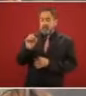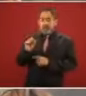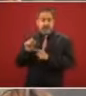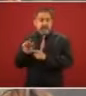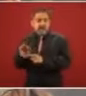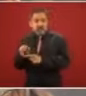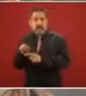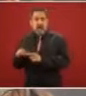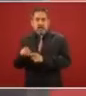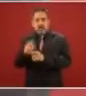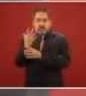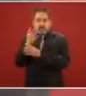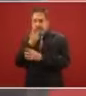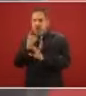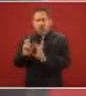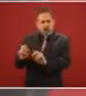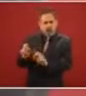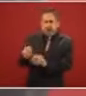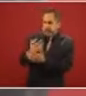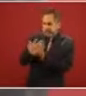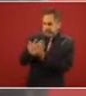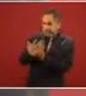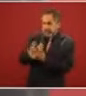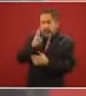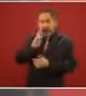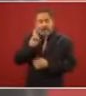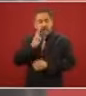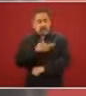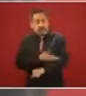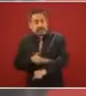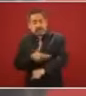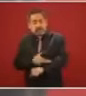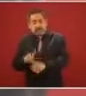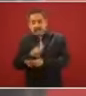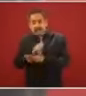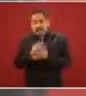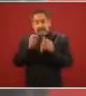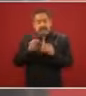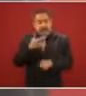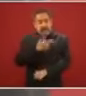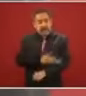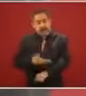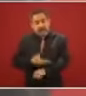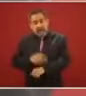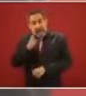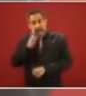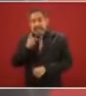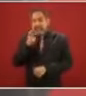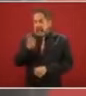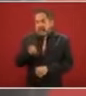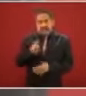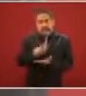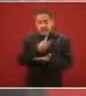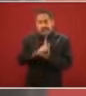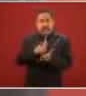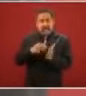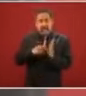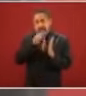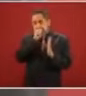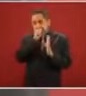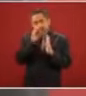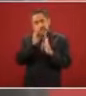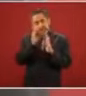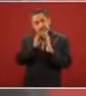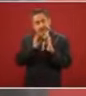esperar, ¿sí?, el resultado, y hay un procedimiento legal que es el que tenemos que seguir.